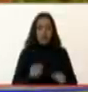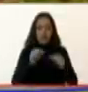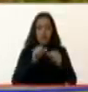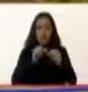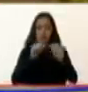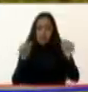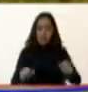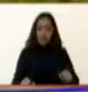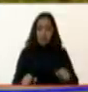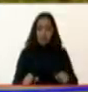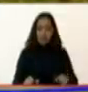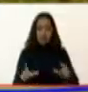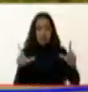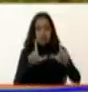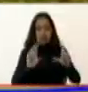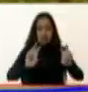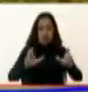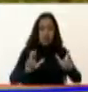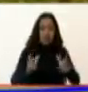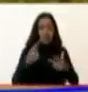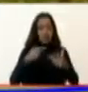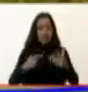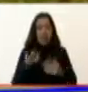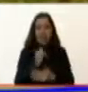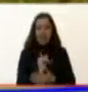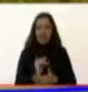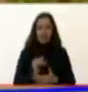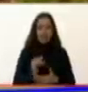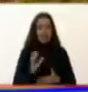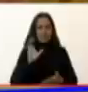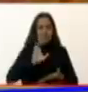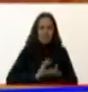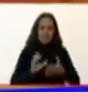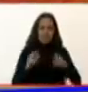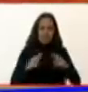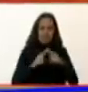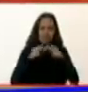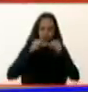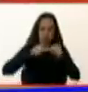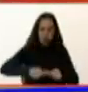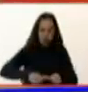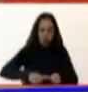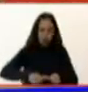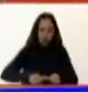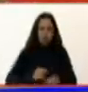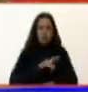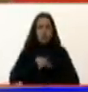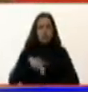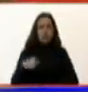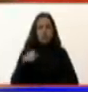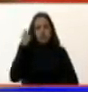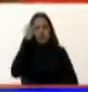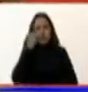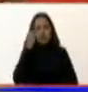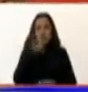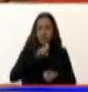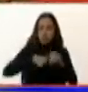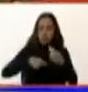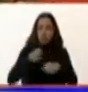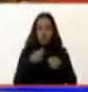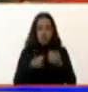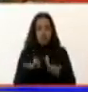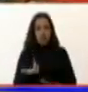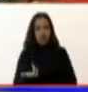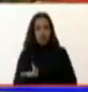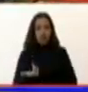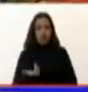está profundamente concentrado. Nosotros siempre creíamos, ¿verdad?, que el capital financiero era